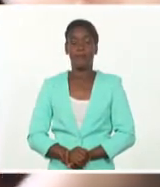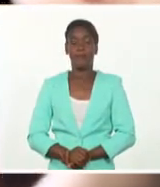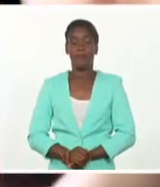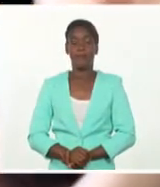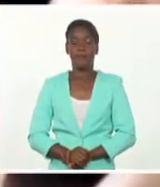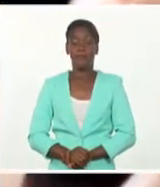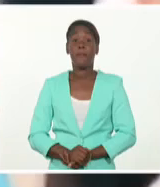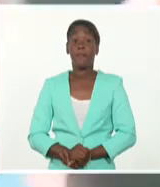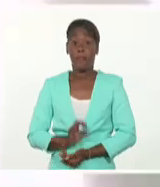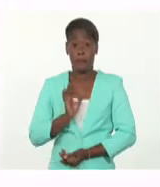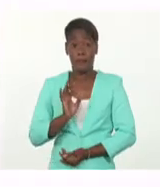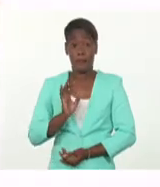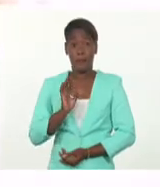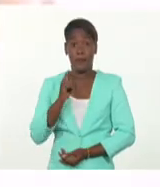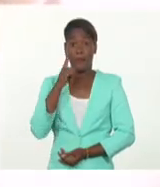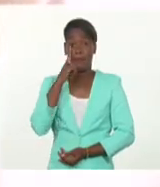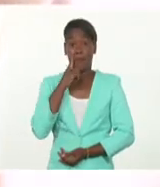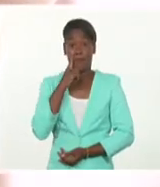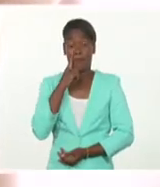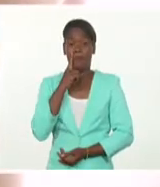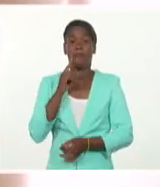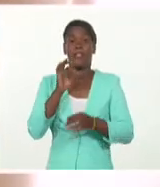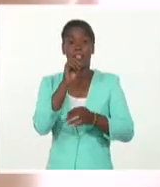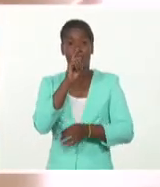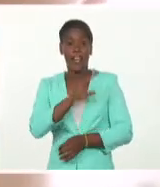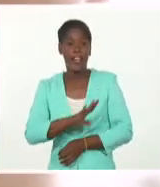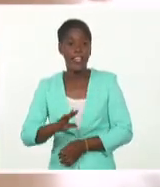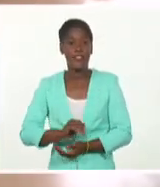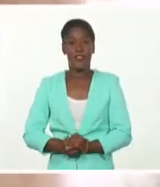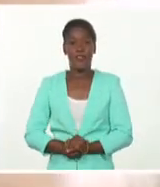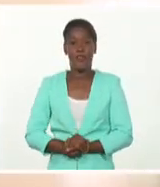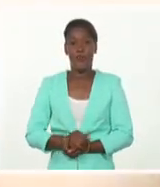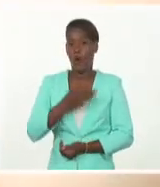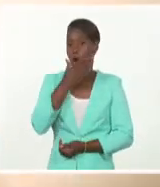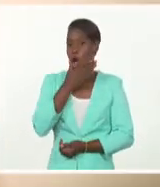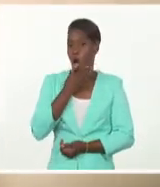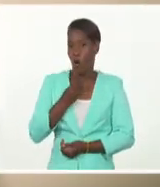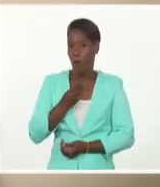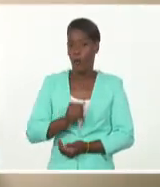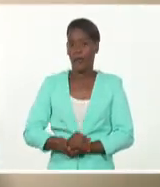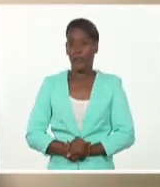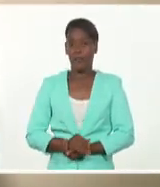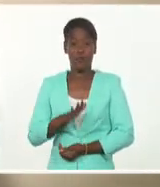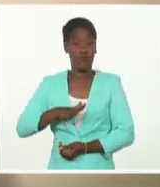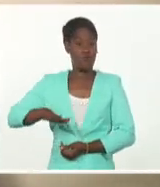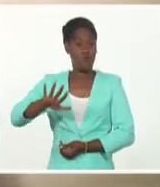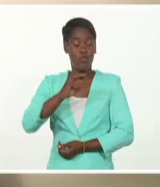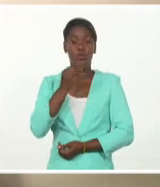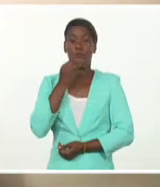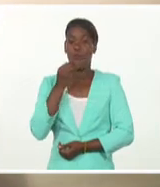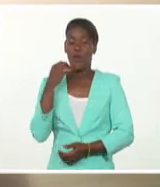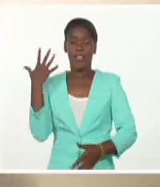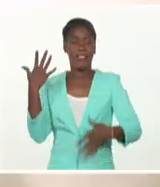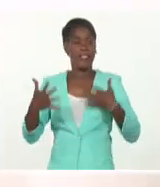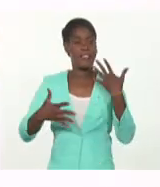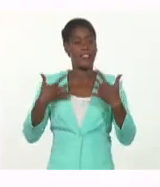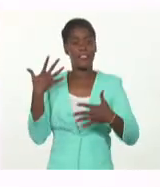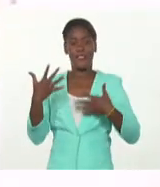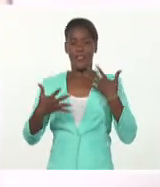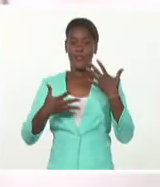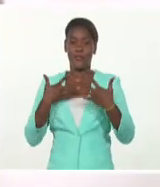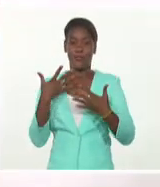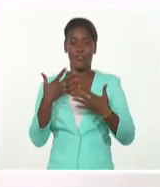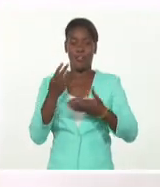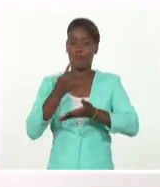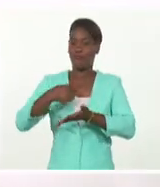Una vez más, niñas, niños, adolescentes, la familia toda, podremos disfrutar próximamente de la magia desde el teatro